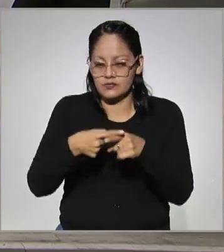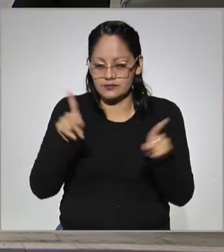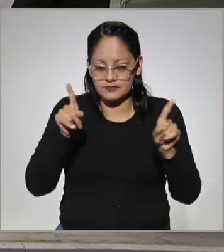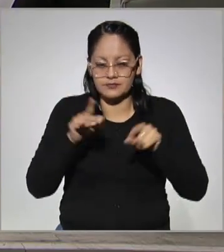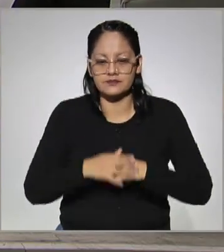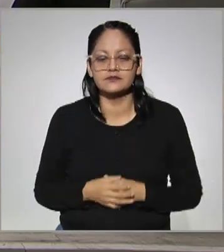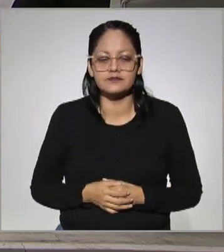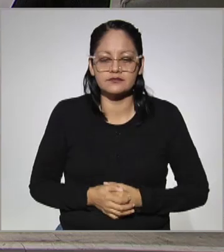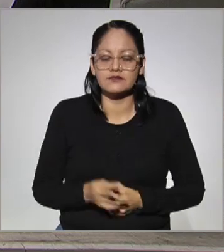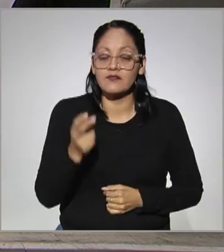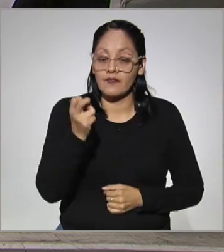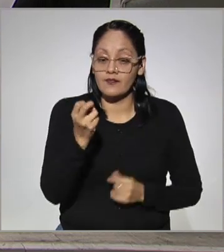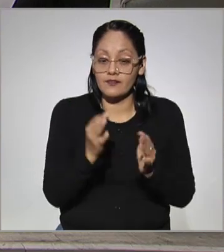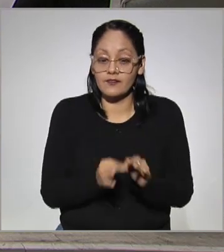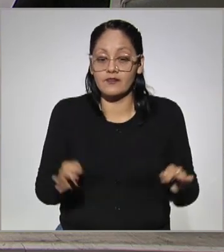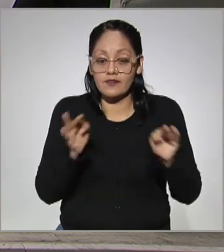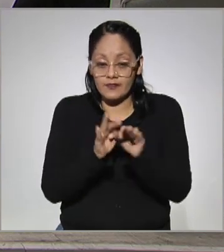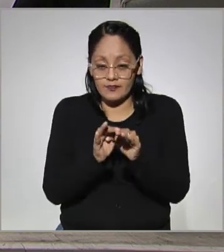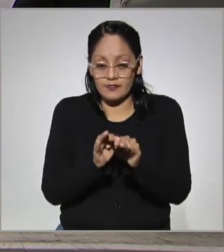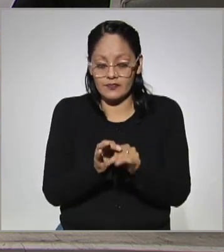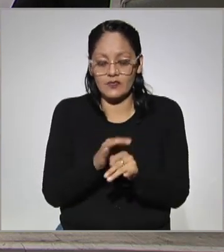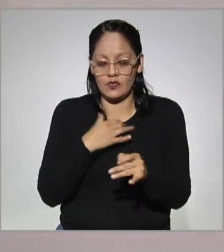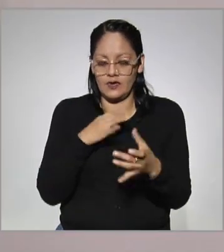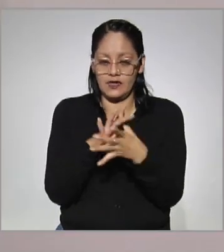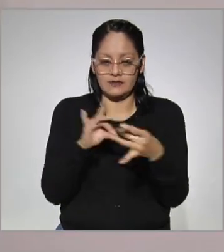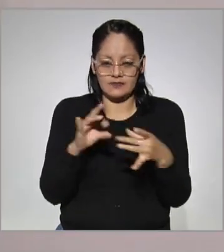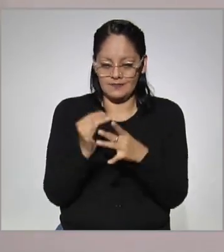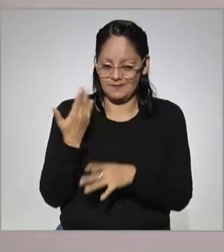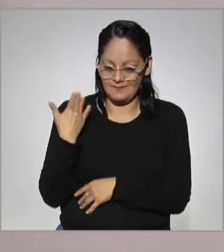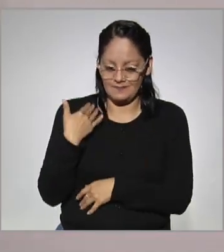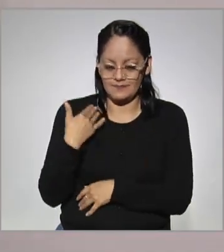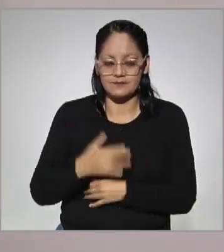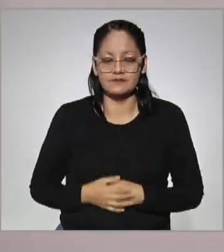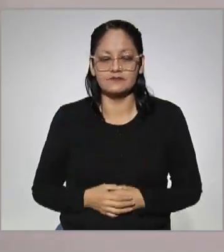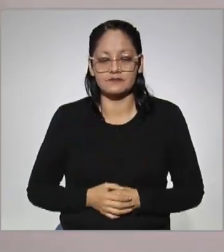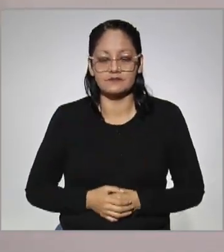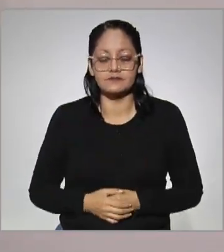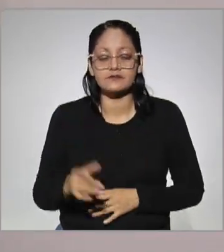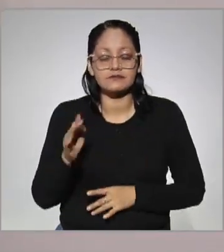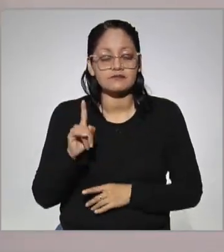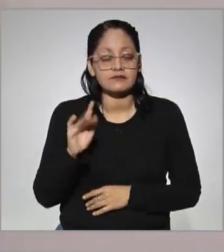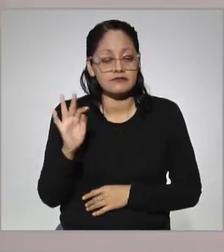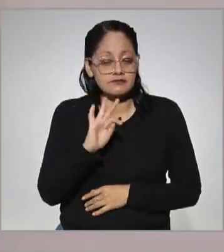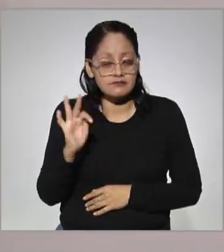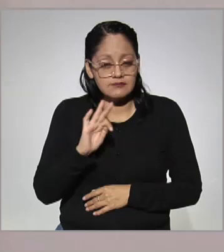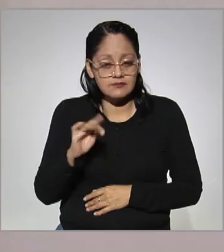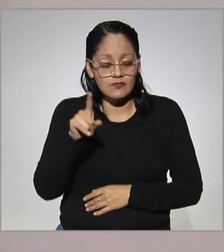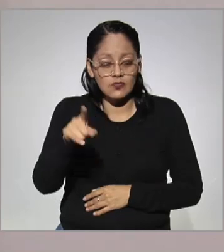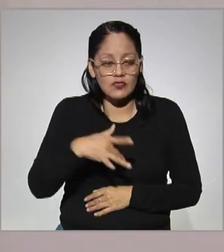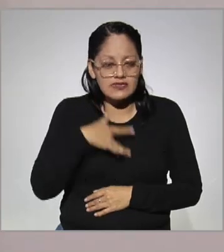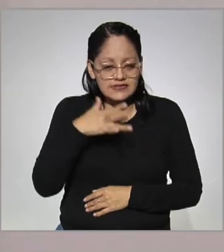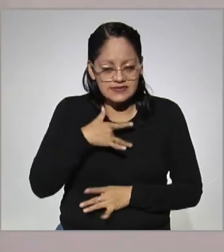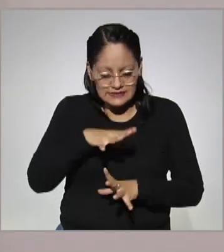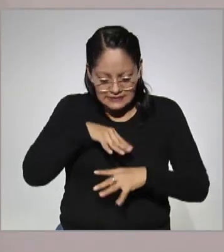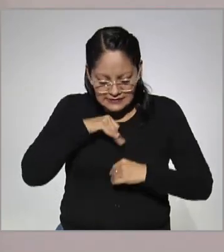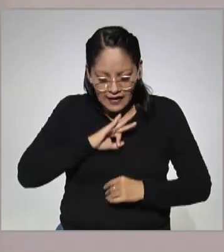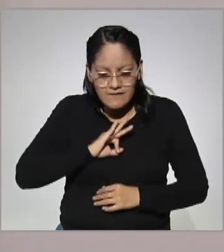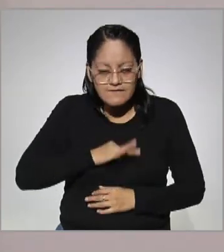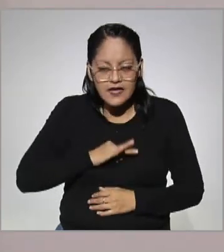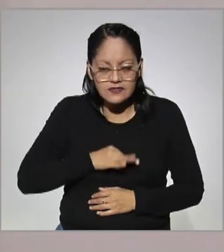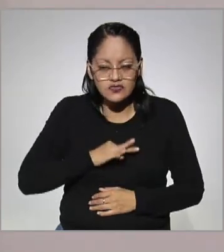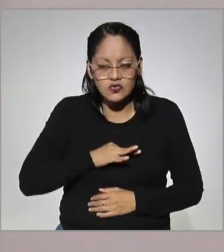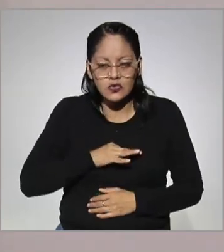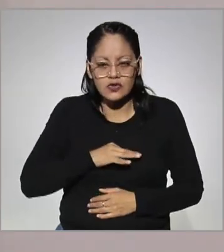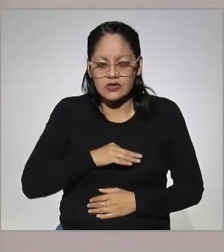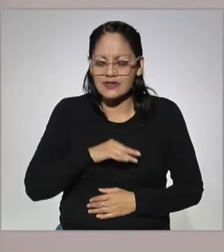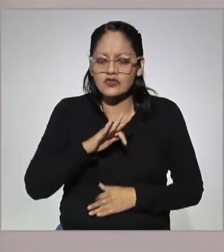Y esto es bien importante, como se explicó anteriormente. Es muy factible que estés infectado por el virus del papiloma.